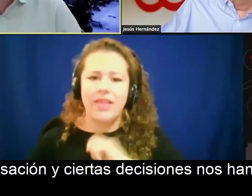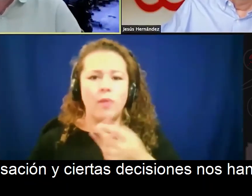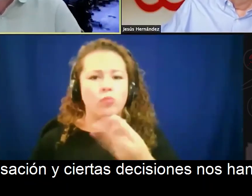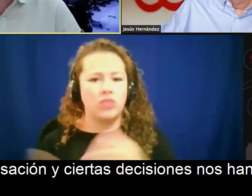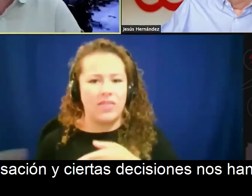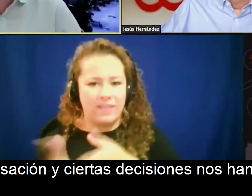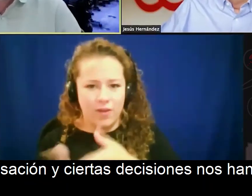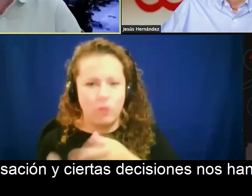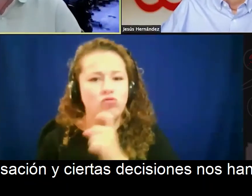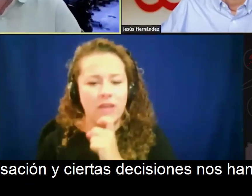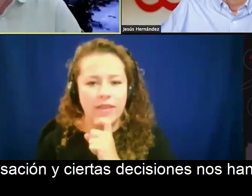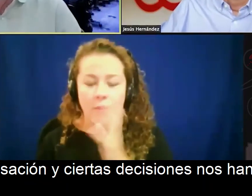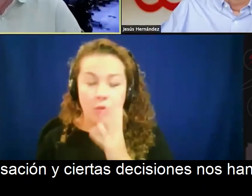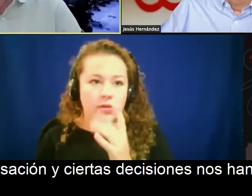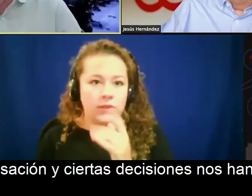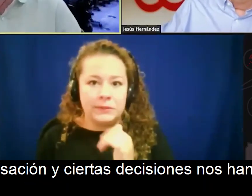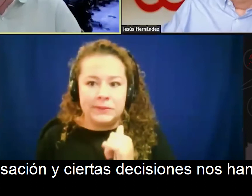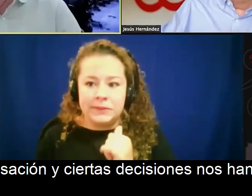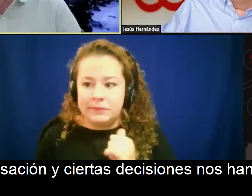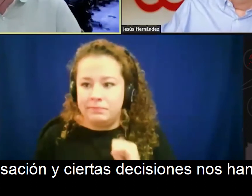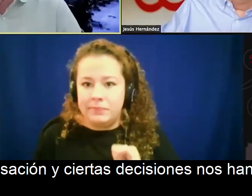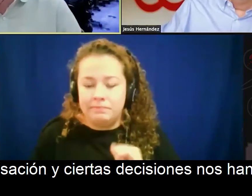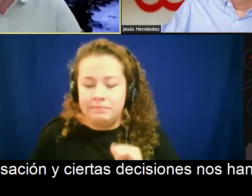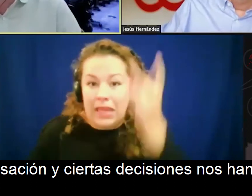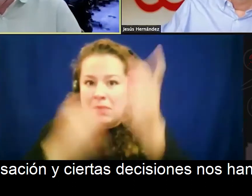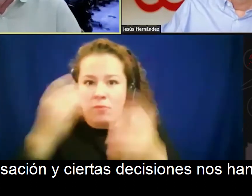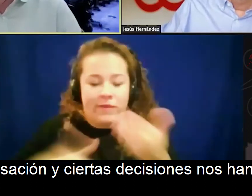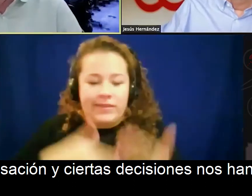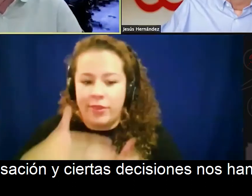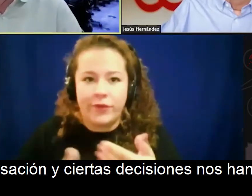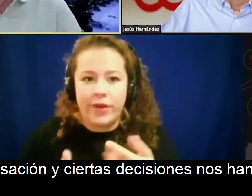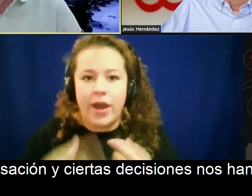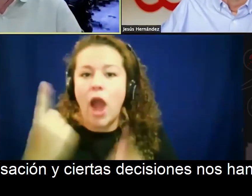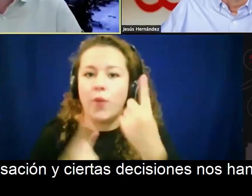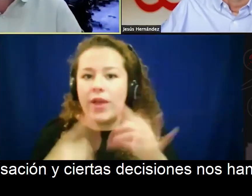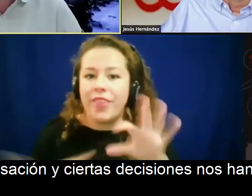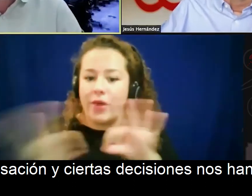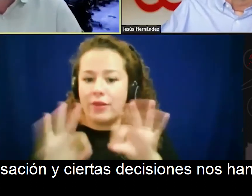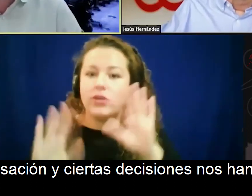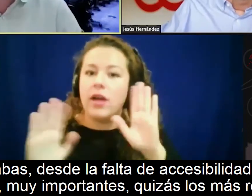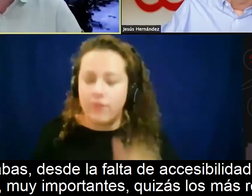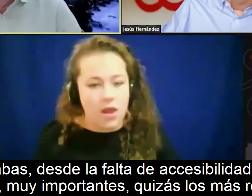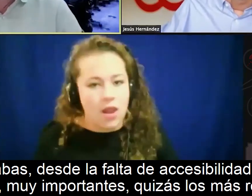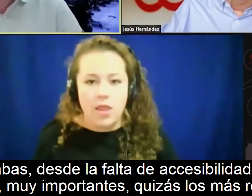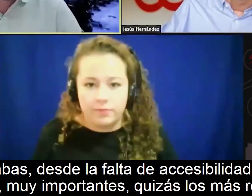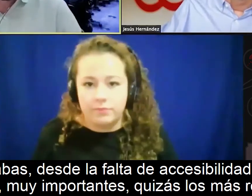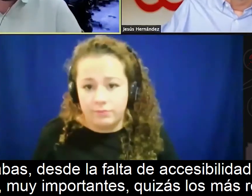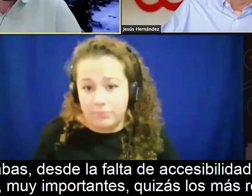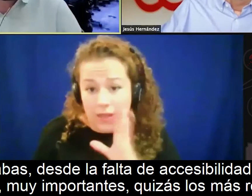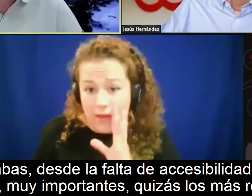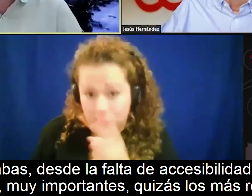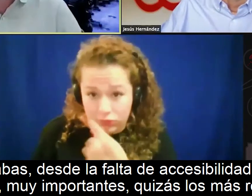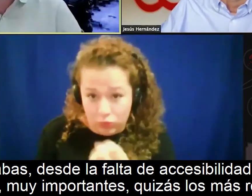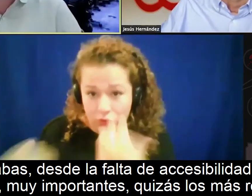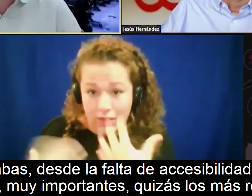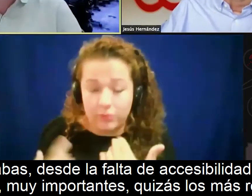claro, la improvisación y ciertas decisiones nos han provocado, pues lo que comentabas tú, desde la